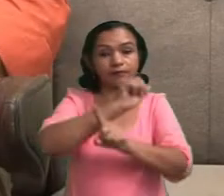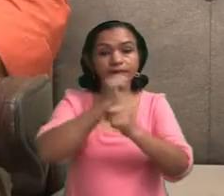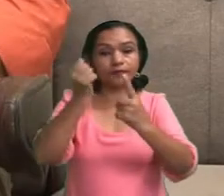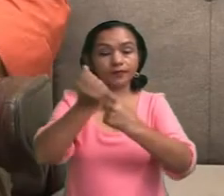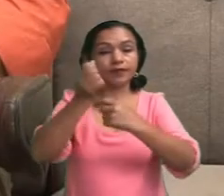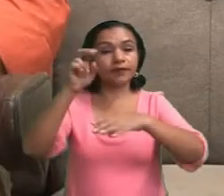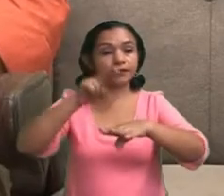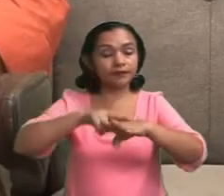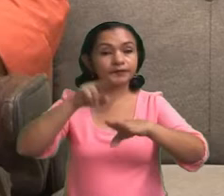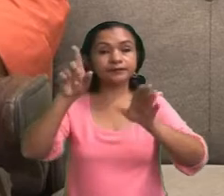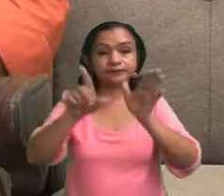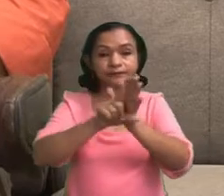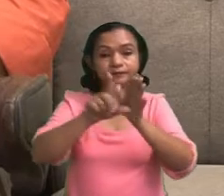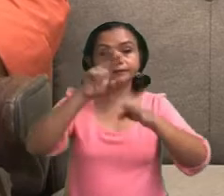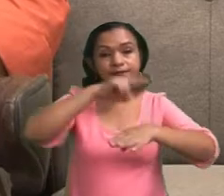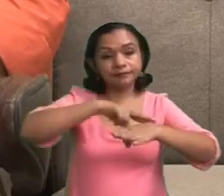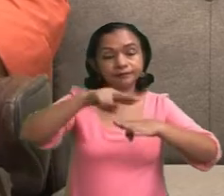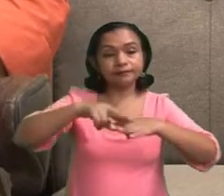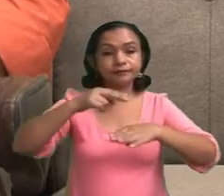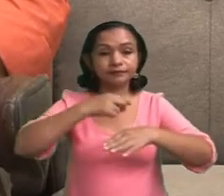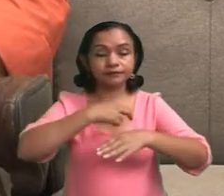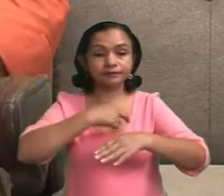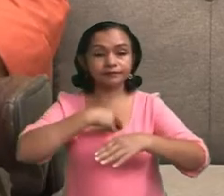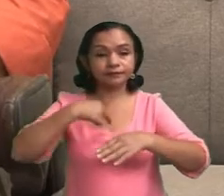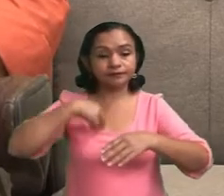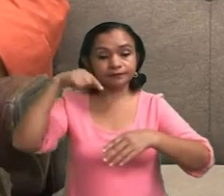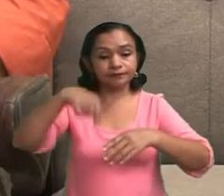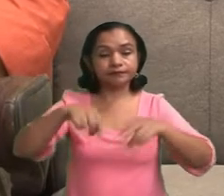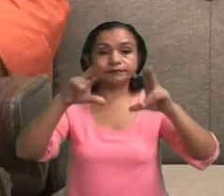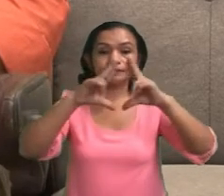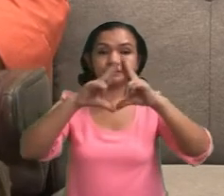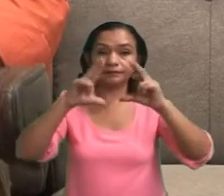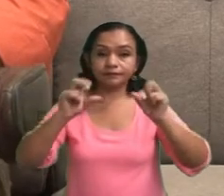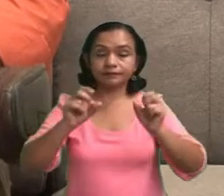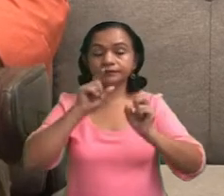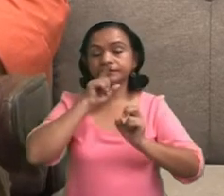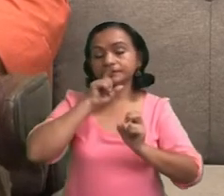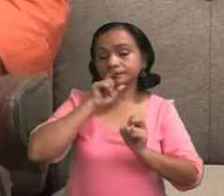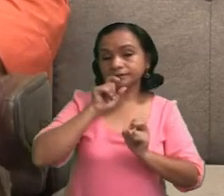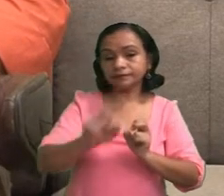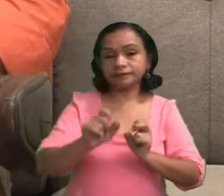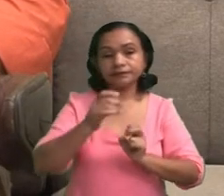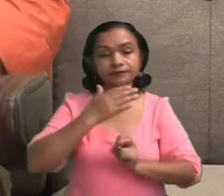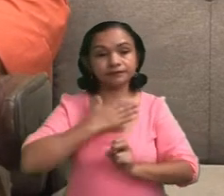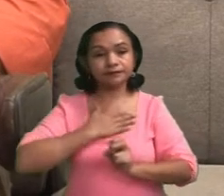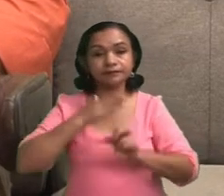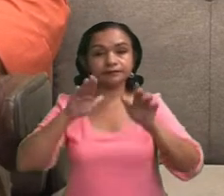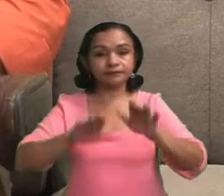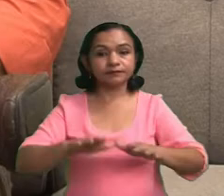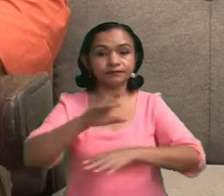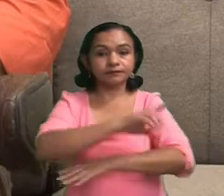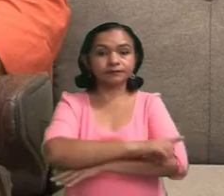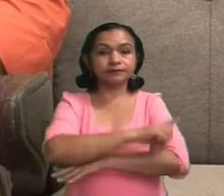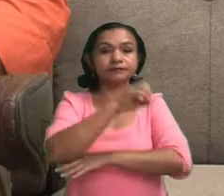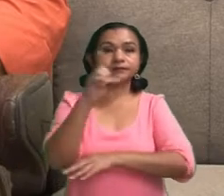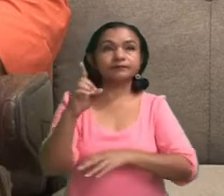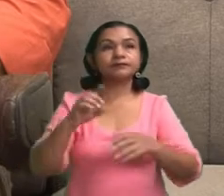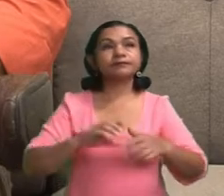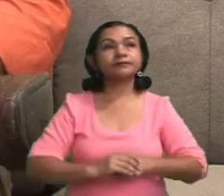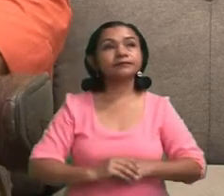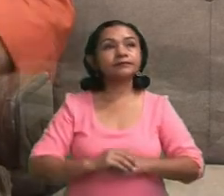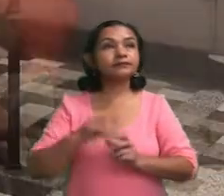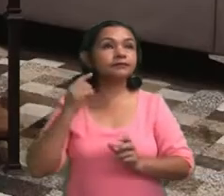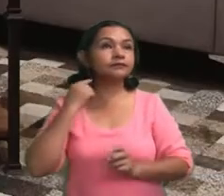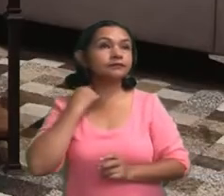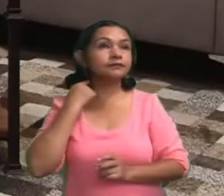va teniendo, digamos, en nuestro país. Entonces, un gusto estar con ustedes el día de hoy. Y siempre